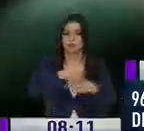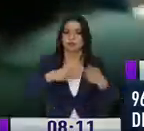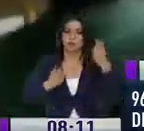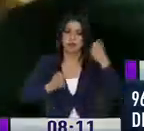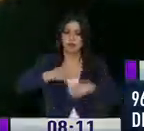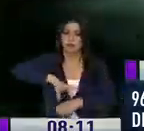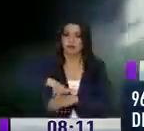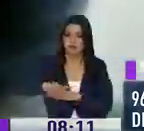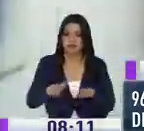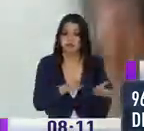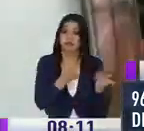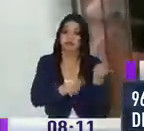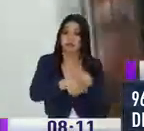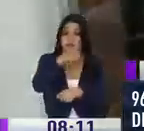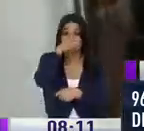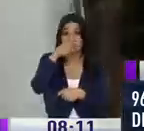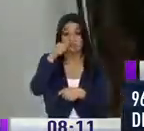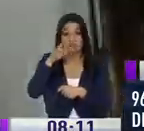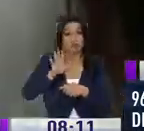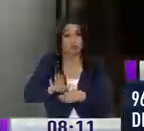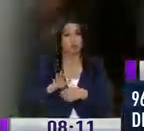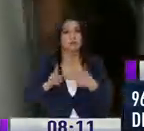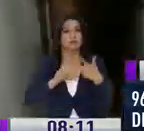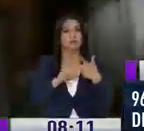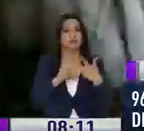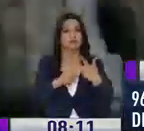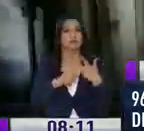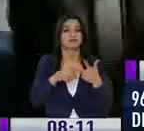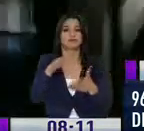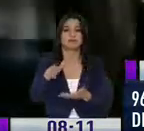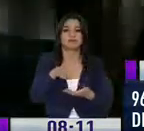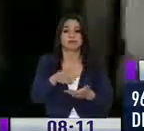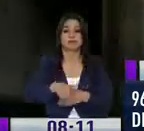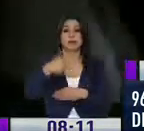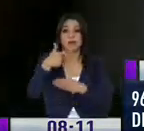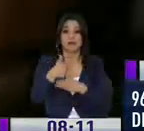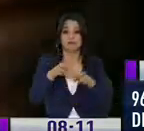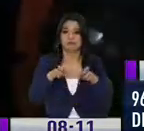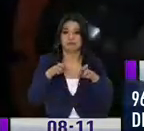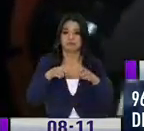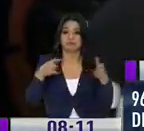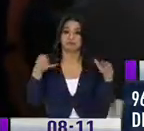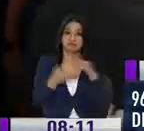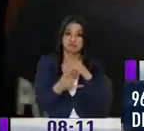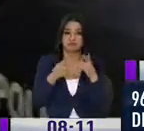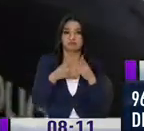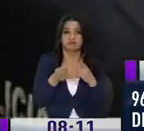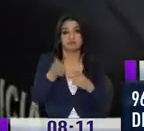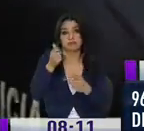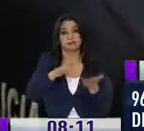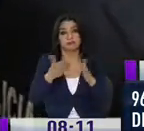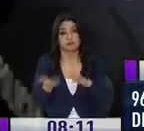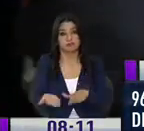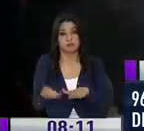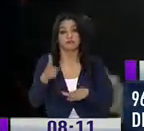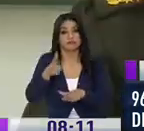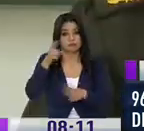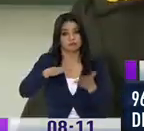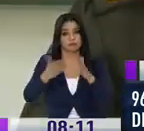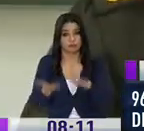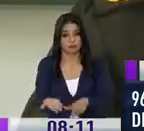tráfico ilícito de sustancias sujetas a fiscalización, tenencia ilegal de armas, violación, tentativa de asesinato y